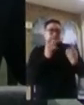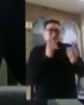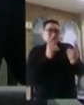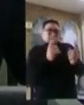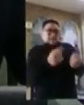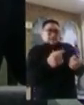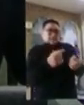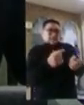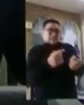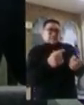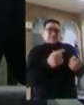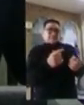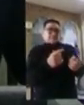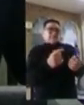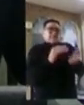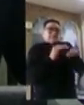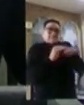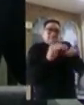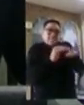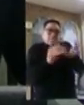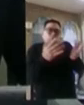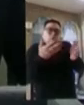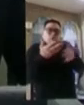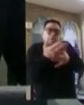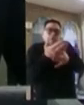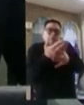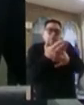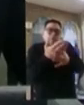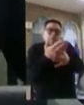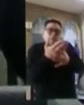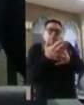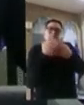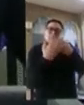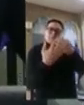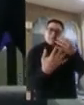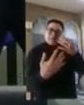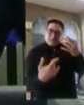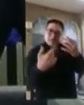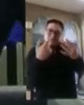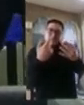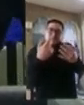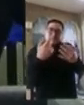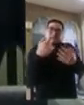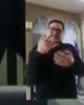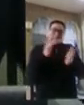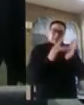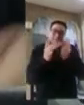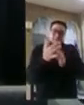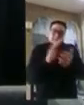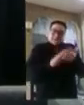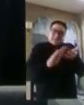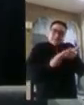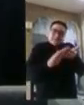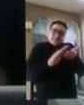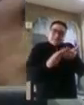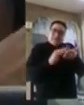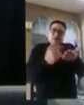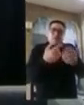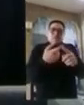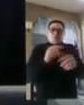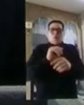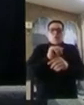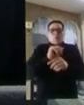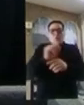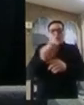que por su sangre el Señor los limpió de todos sus pecados. Y entonces llega el Señor al